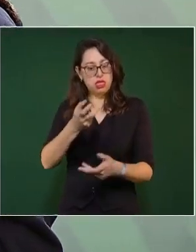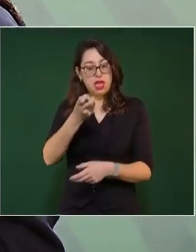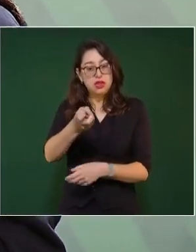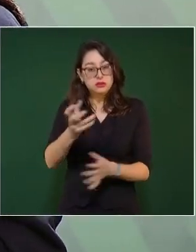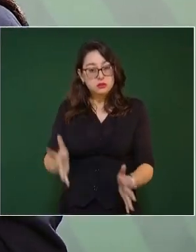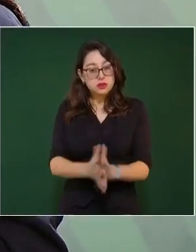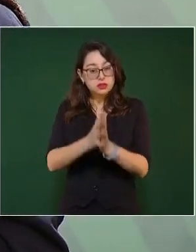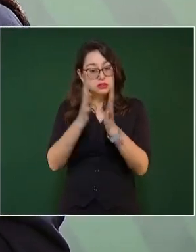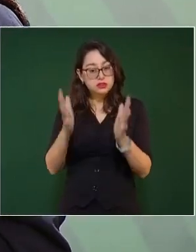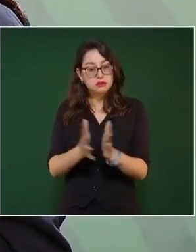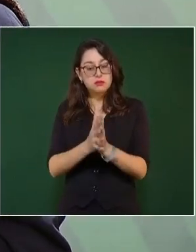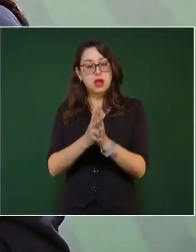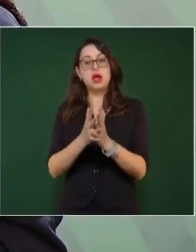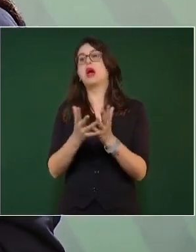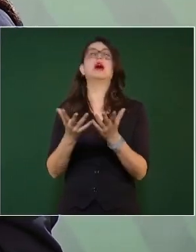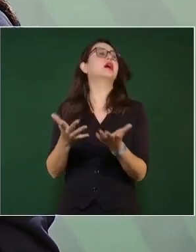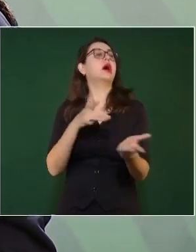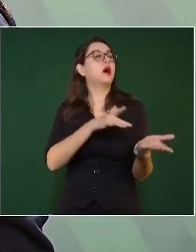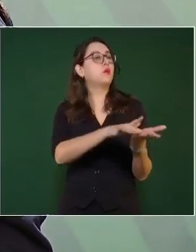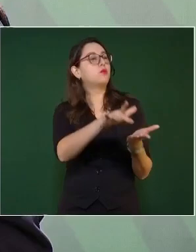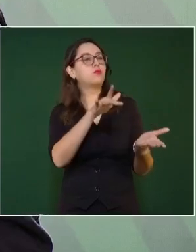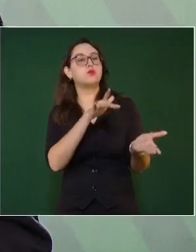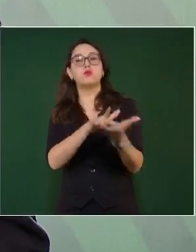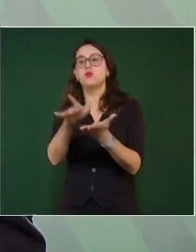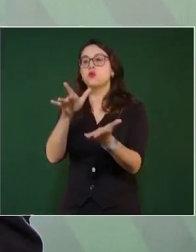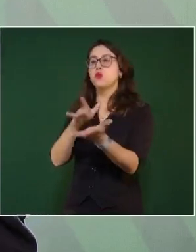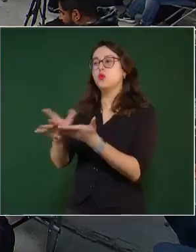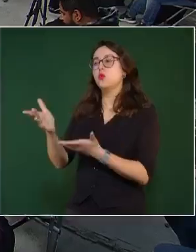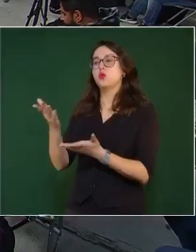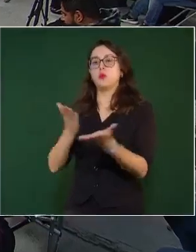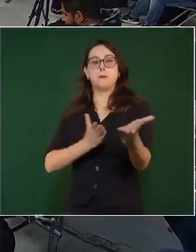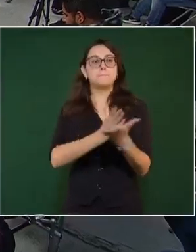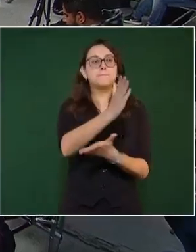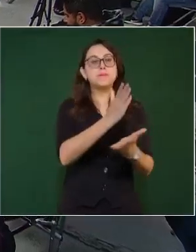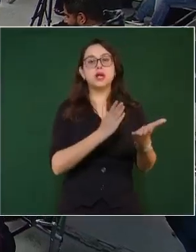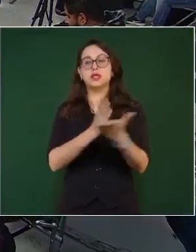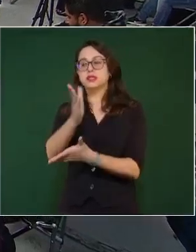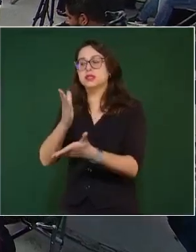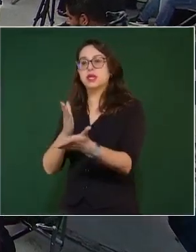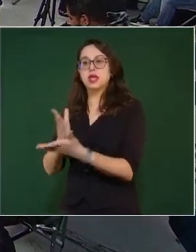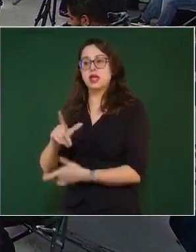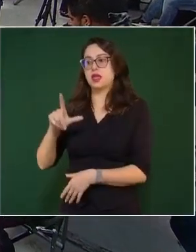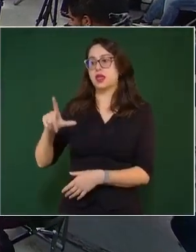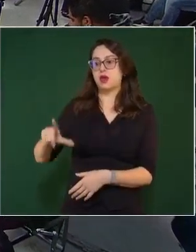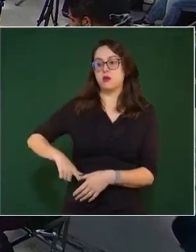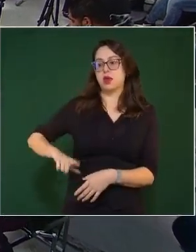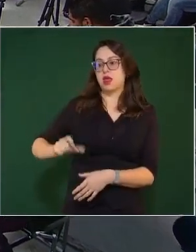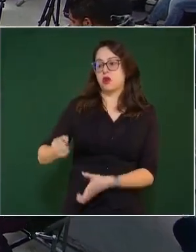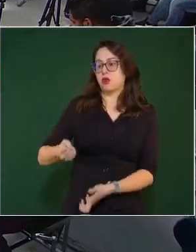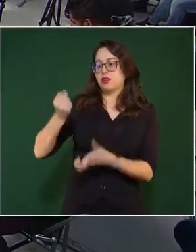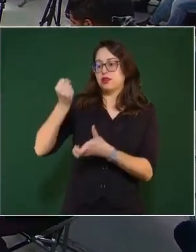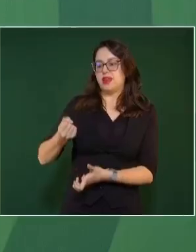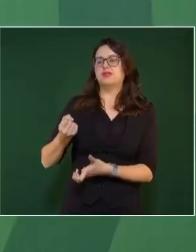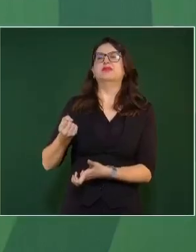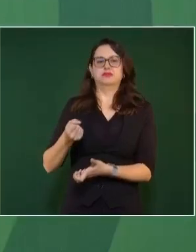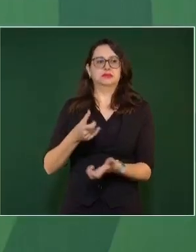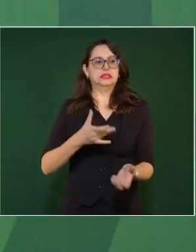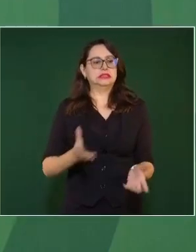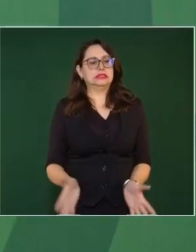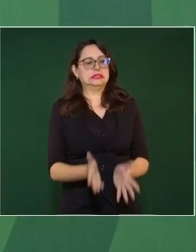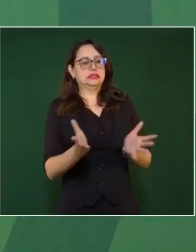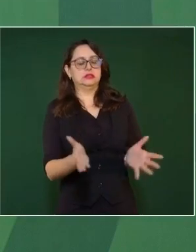participar en actos públicos, ni mucho menos utilizar el